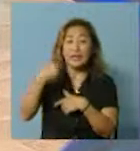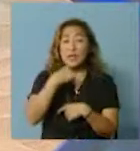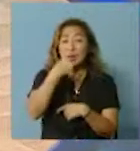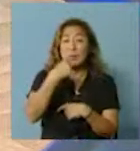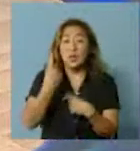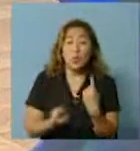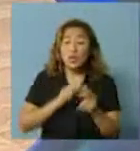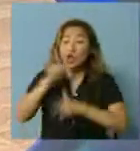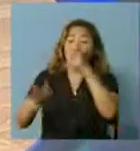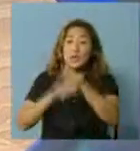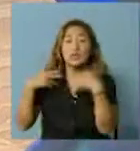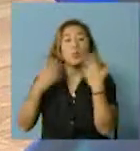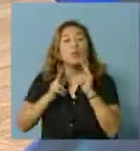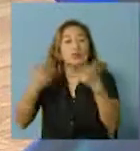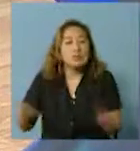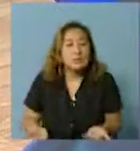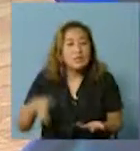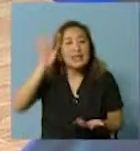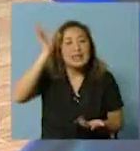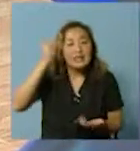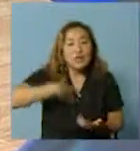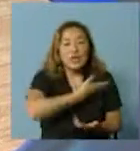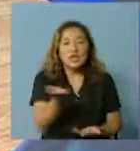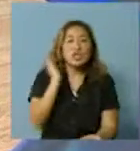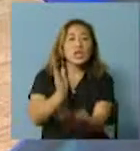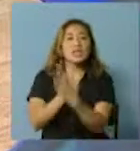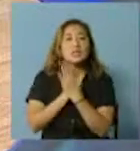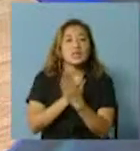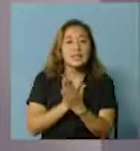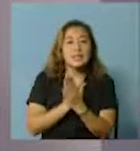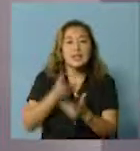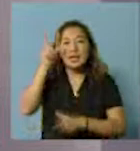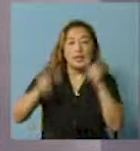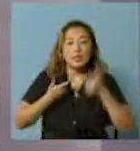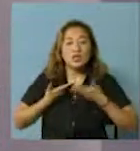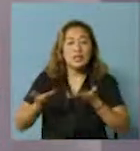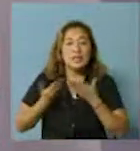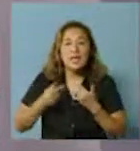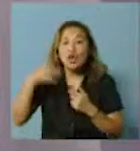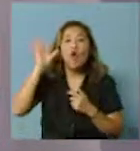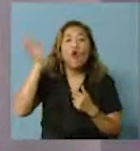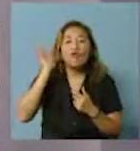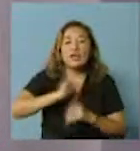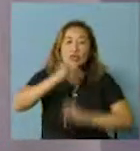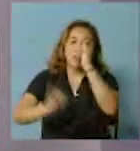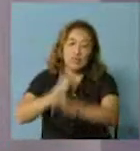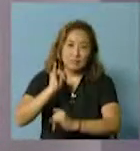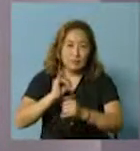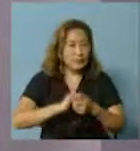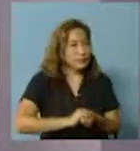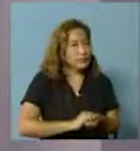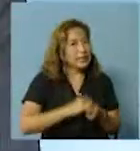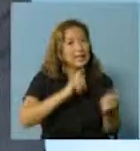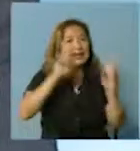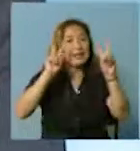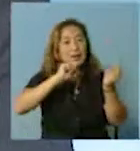también se ha dicho porque entendemos que la sociedad exige y los servidores públicos están obligados a la respuesta y el doctor le